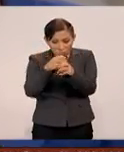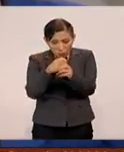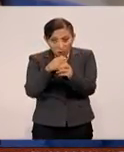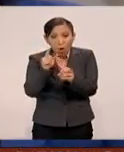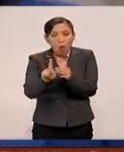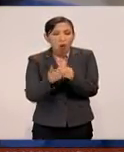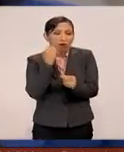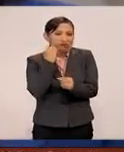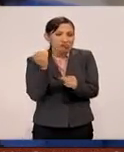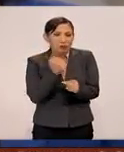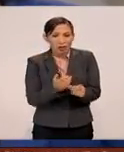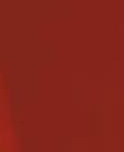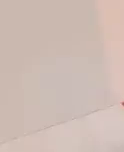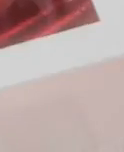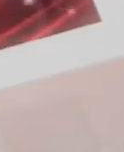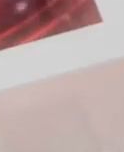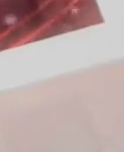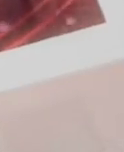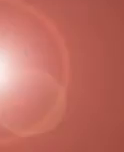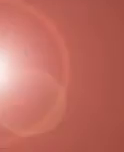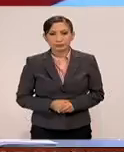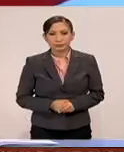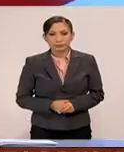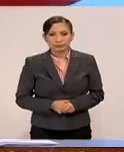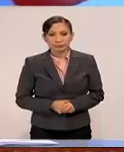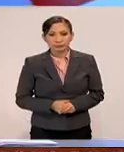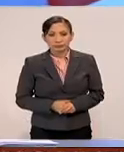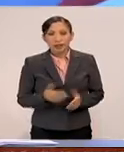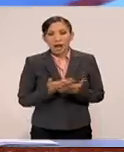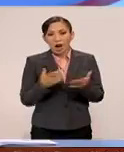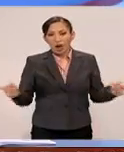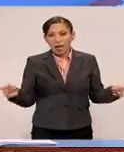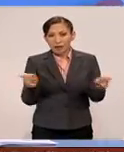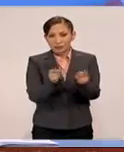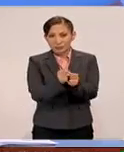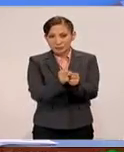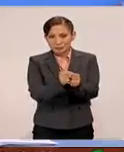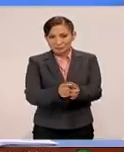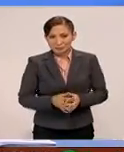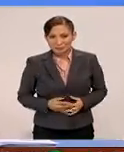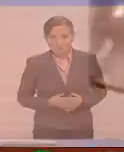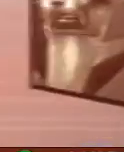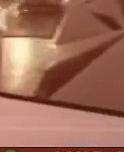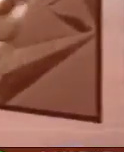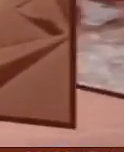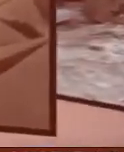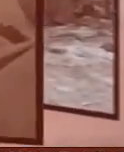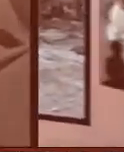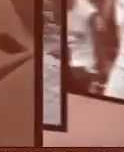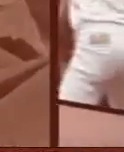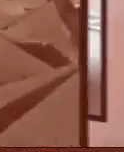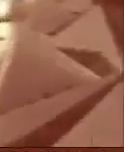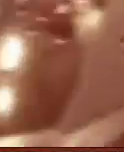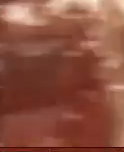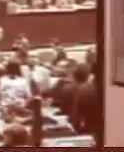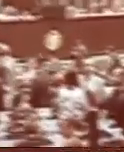estos defectos graves. Es momento de ir a nuestro primer resumen.